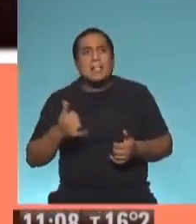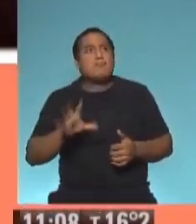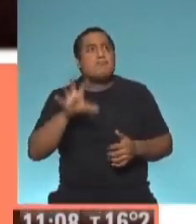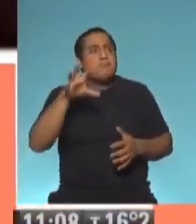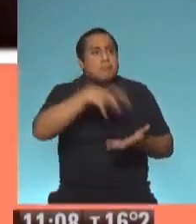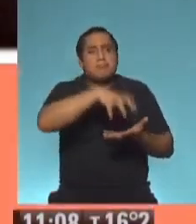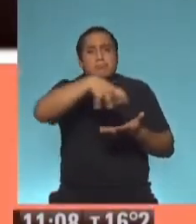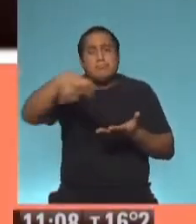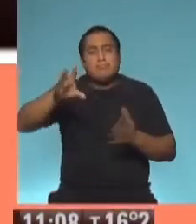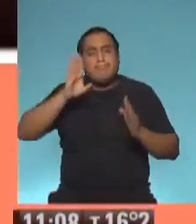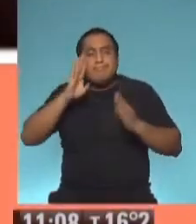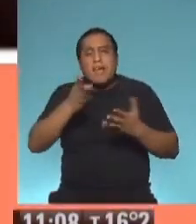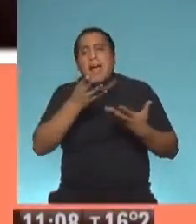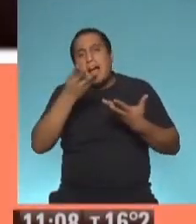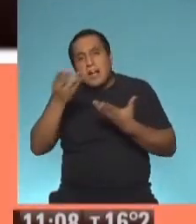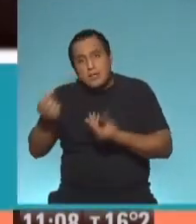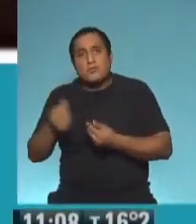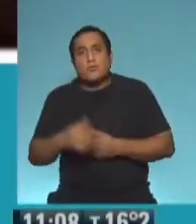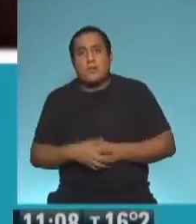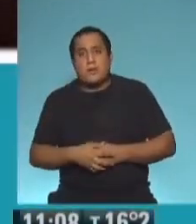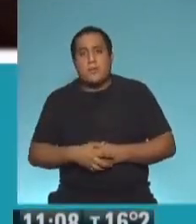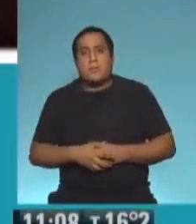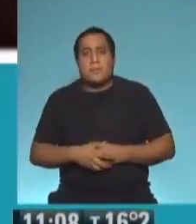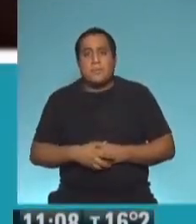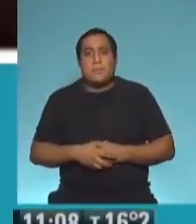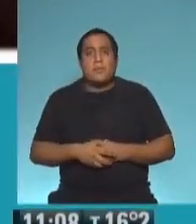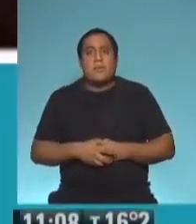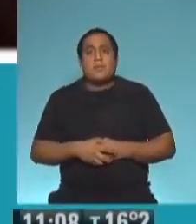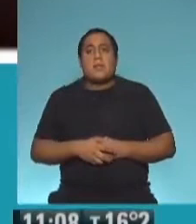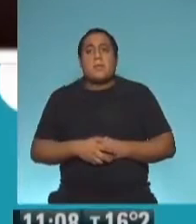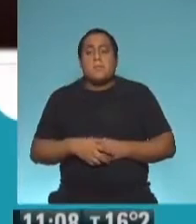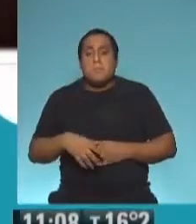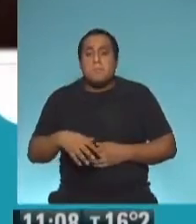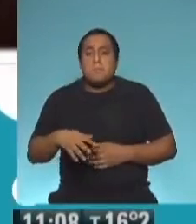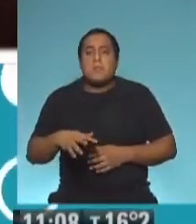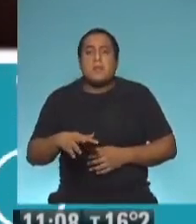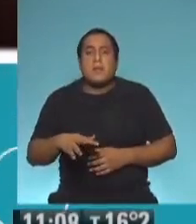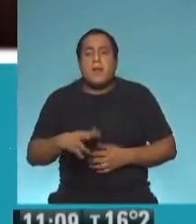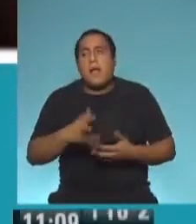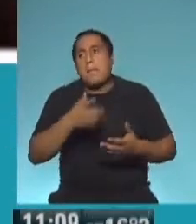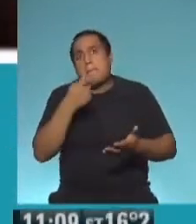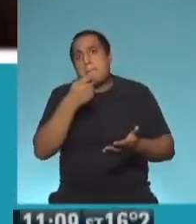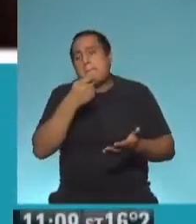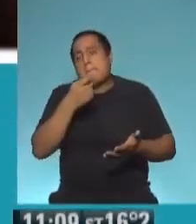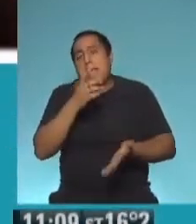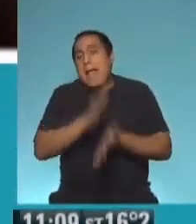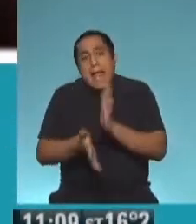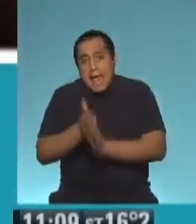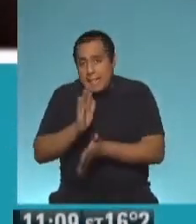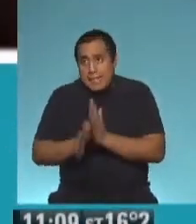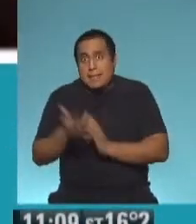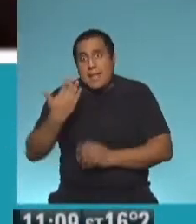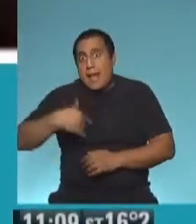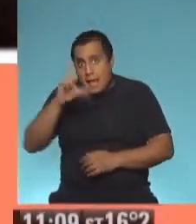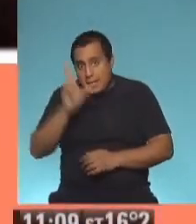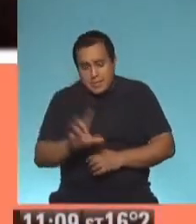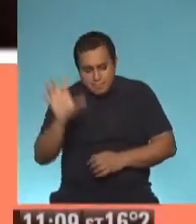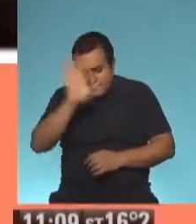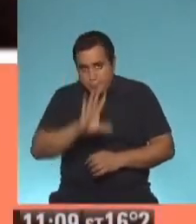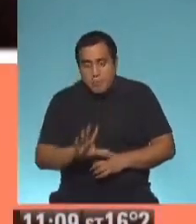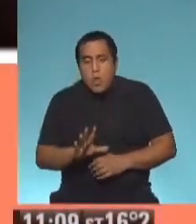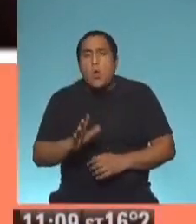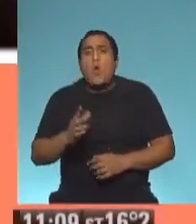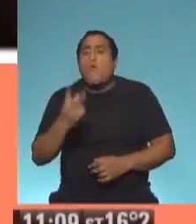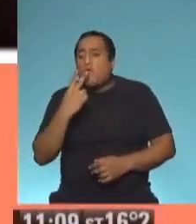hacen tabaco gratuitos y pagados en toda la Argentina, así que hay forma de dejar de